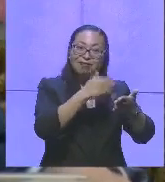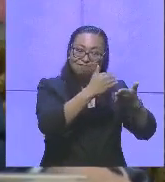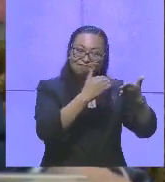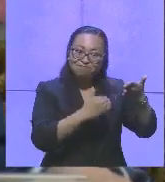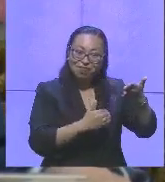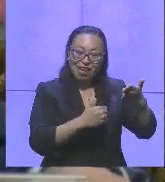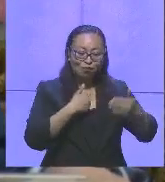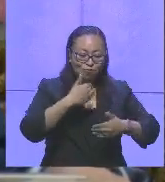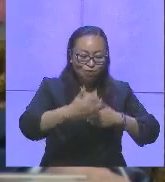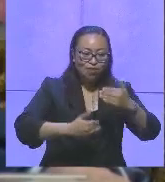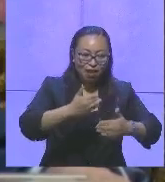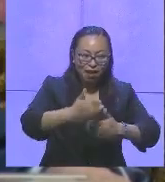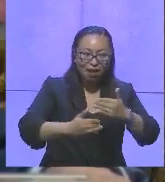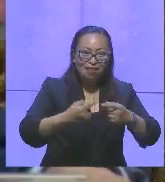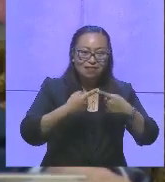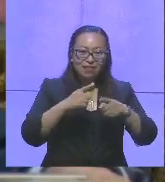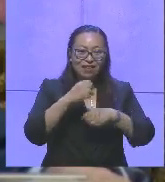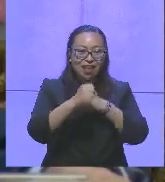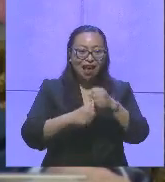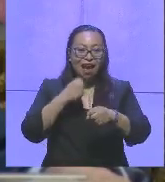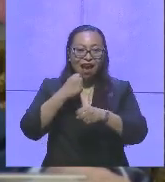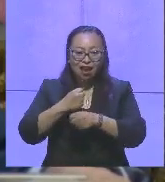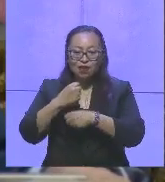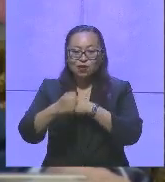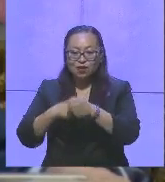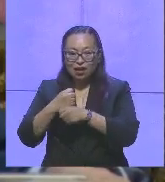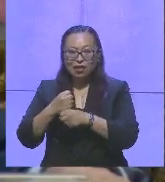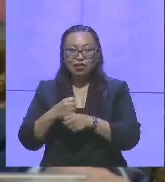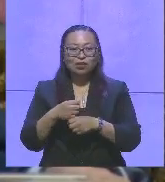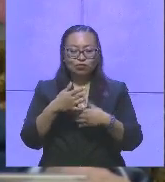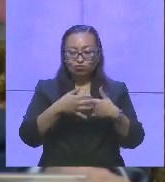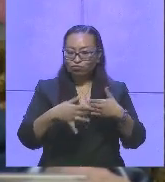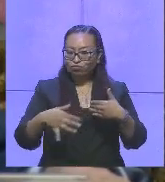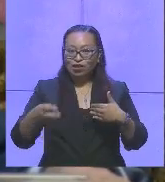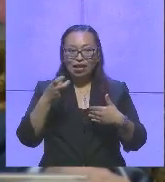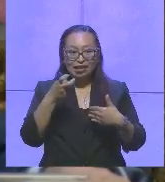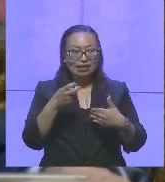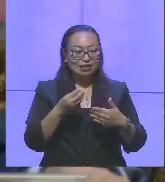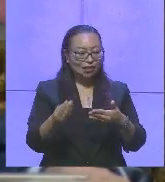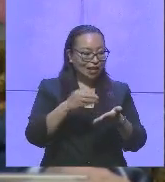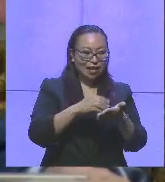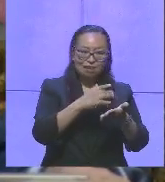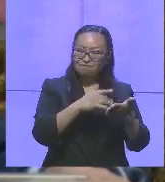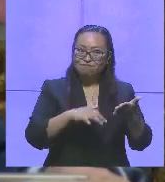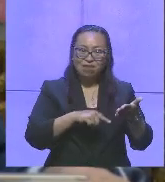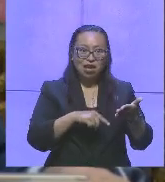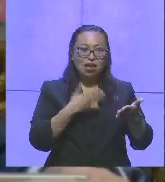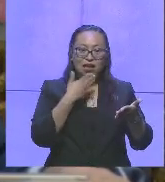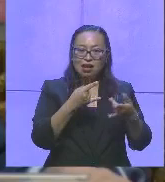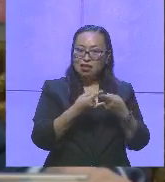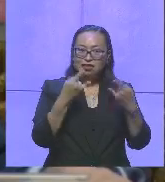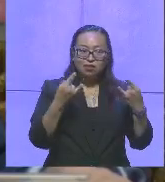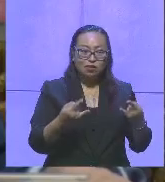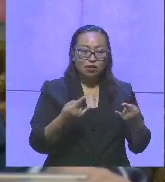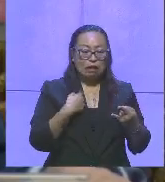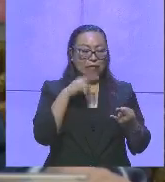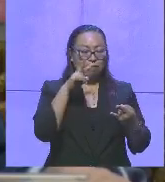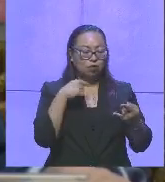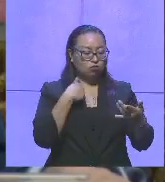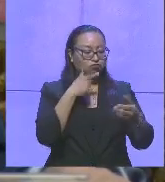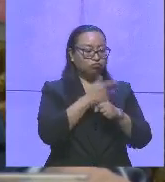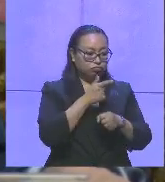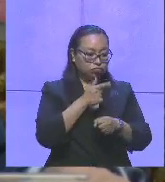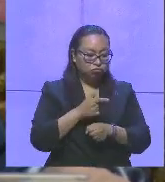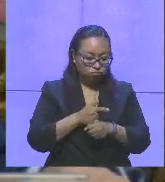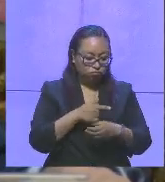años, y cuando uno repasa todos los momentos que ha vivido en su interpretación el Tribunal Electoral, se da cuenta que ha habido momentos difíciles,